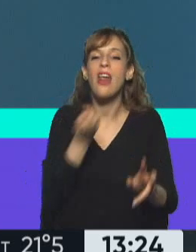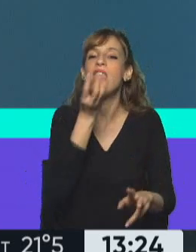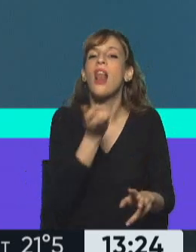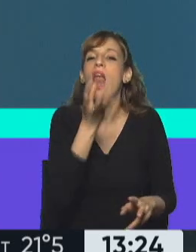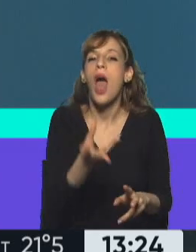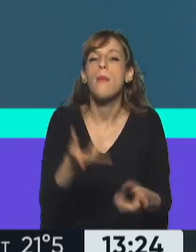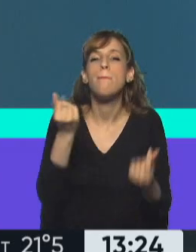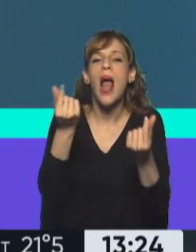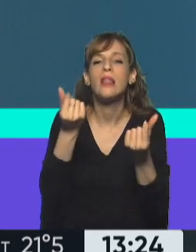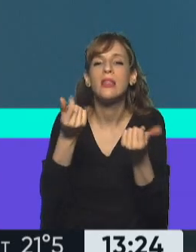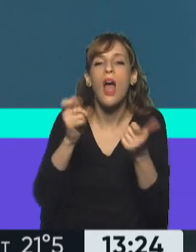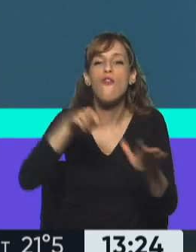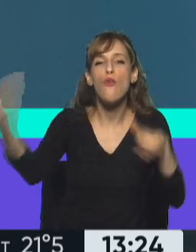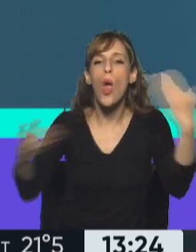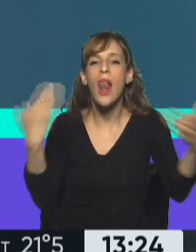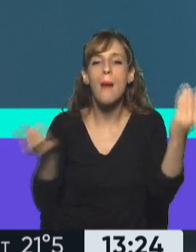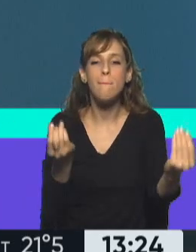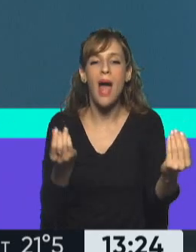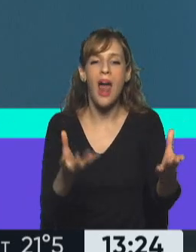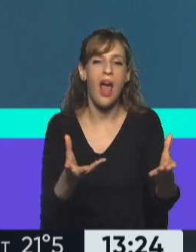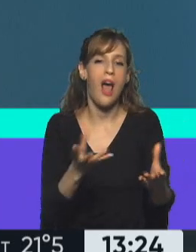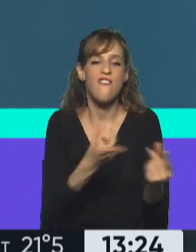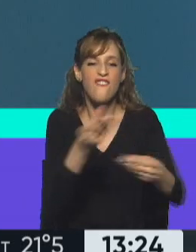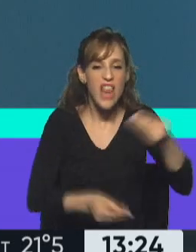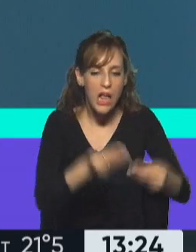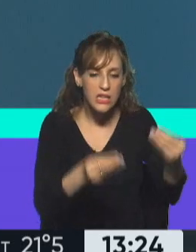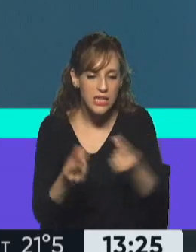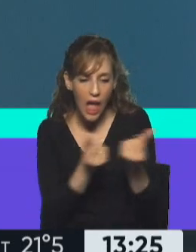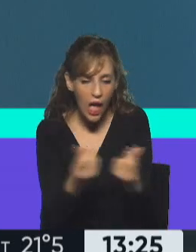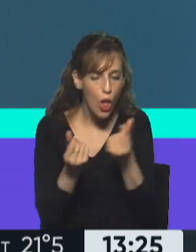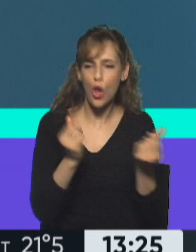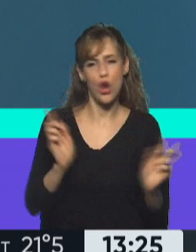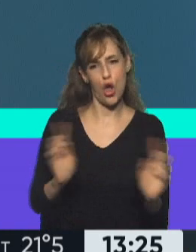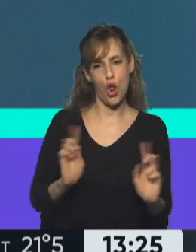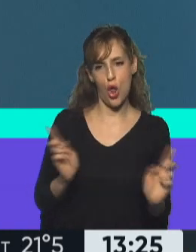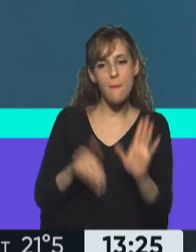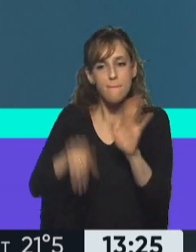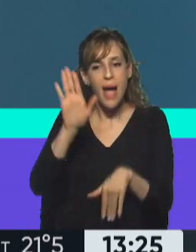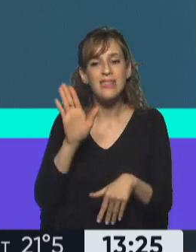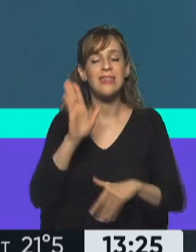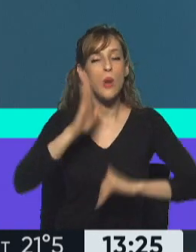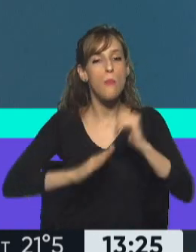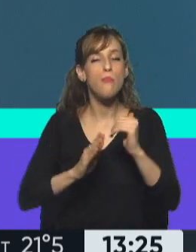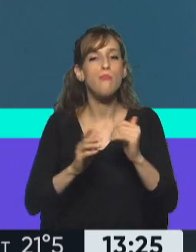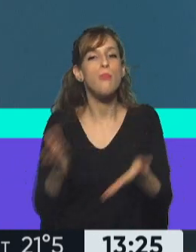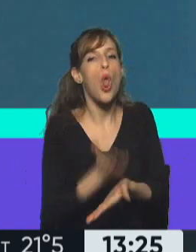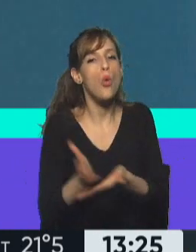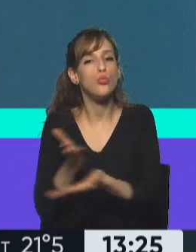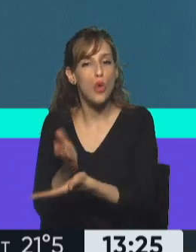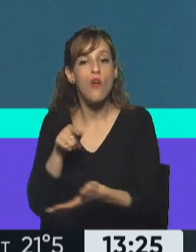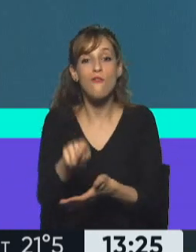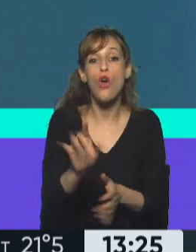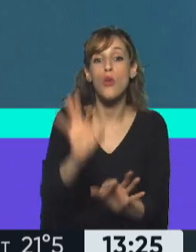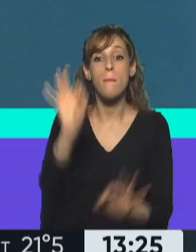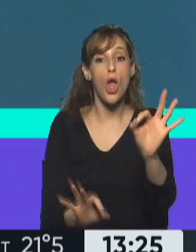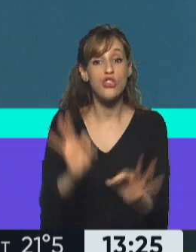blanqueo financiero, básicamente, ¿no? Es un blanqueo productivo, va directo. Vos tenés que elegir un proyecto para invertir y